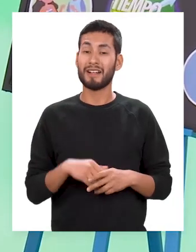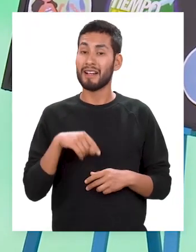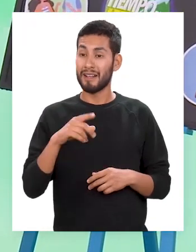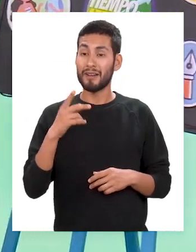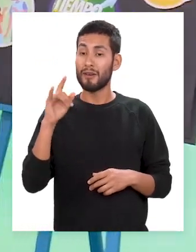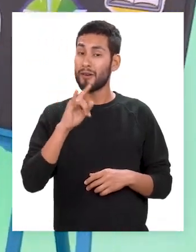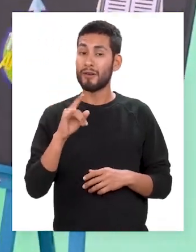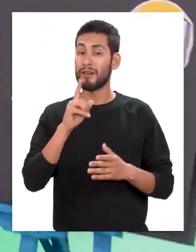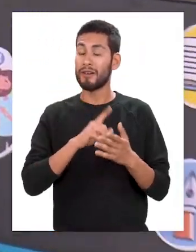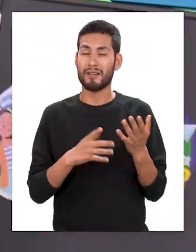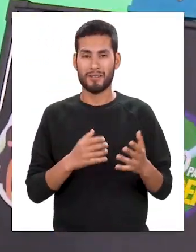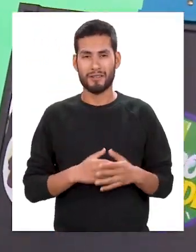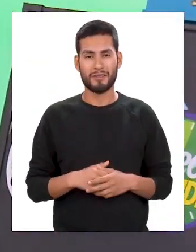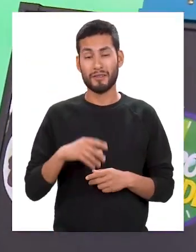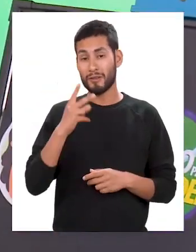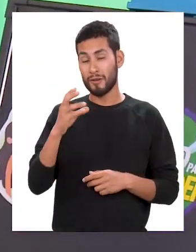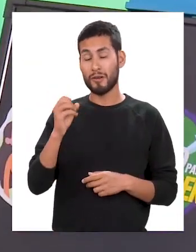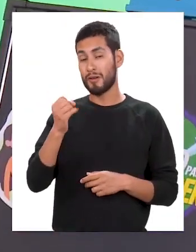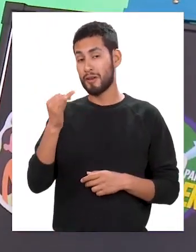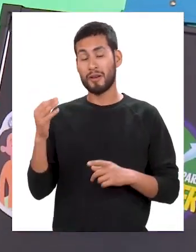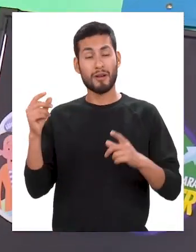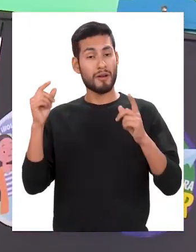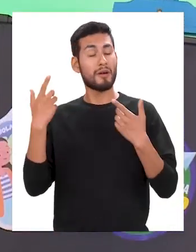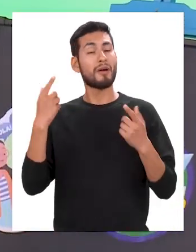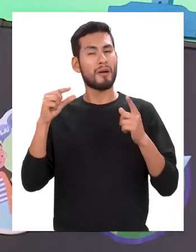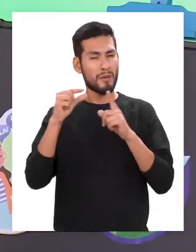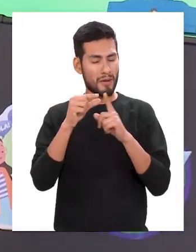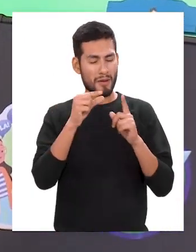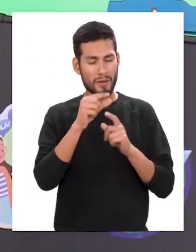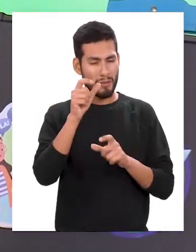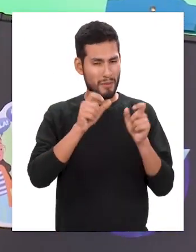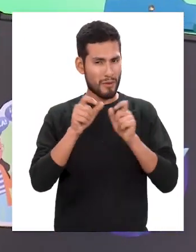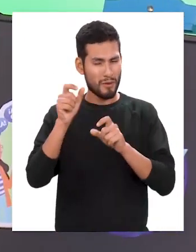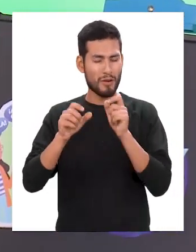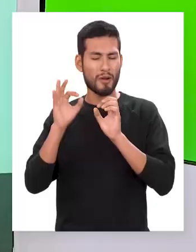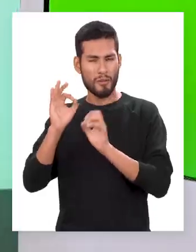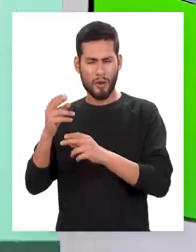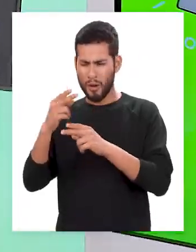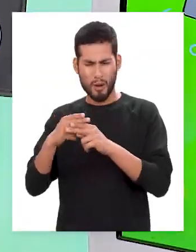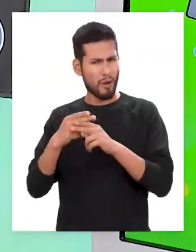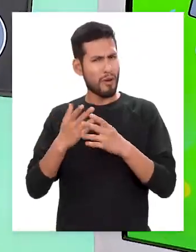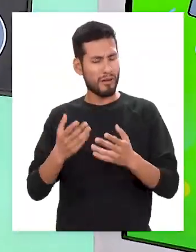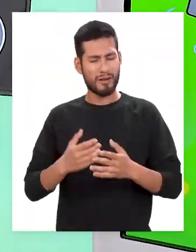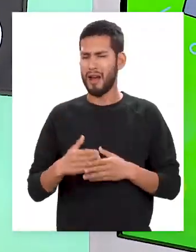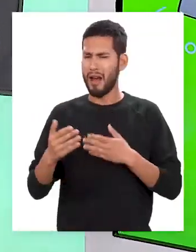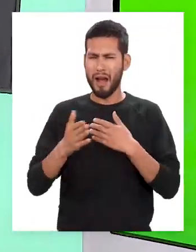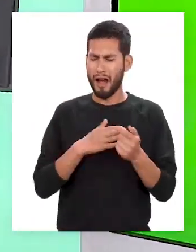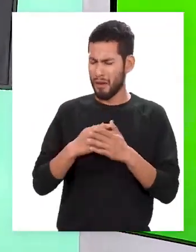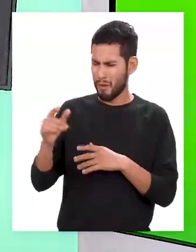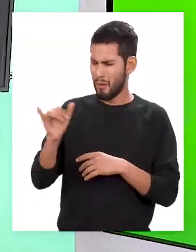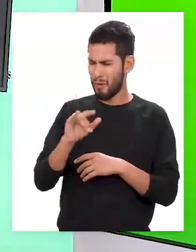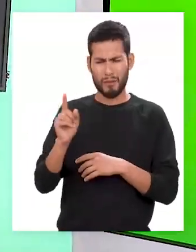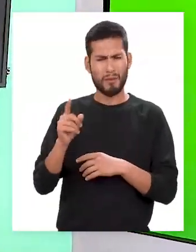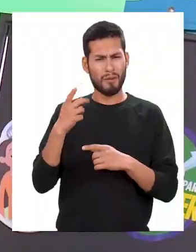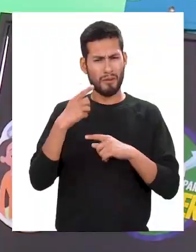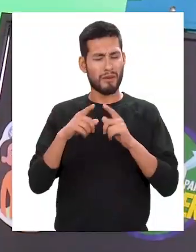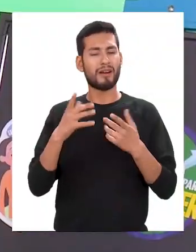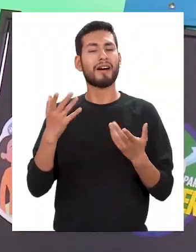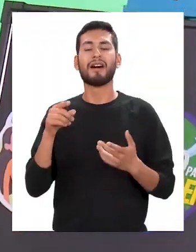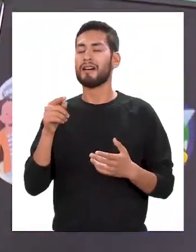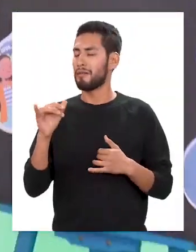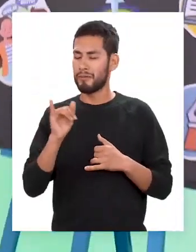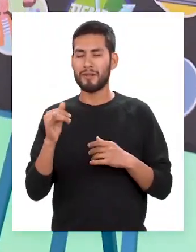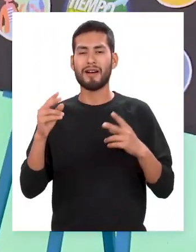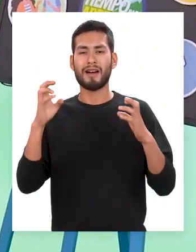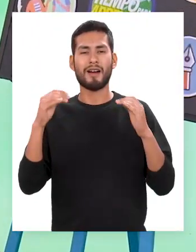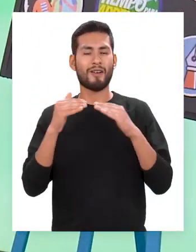nombre. Este término lo usamos, por ejemplo, cuando hay dos o más personas que tienen el mismo nombre. Tengan o no algún vínculo familiar, a esto se le